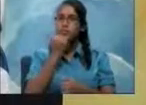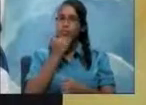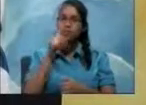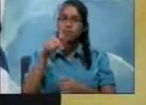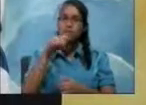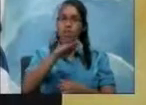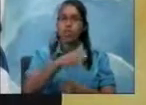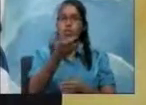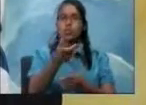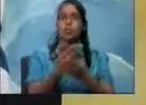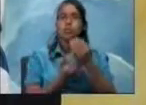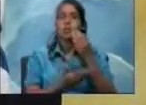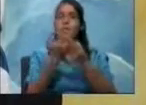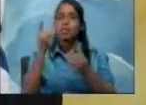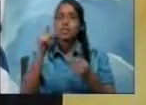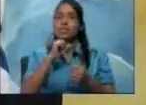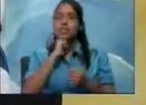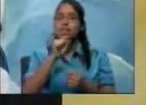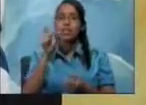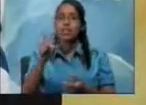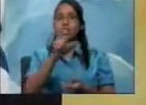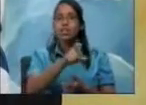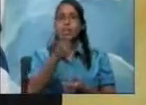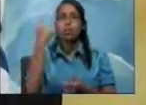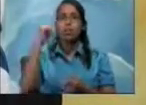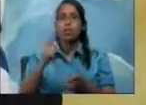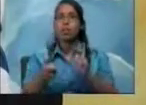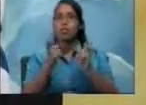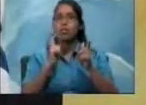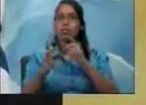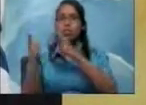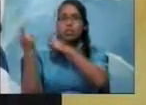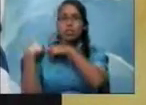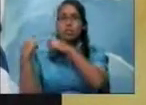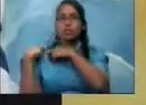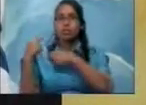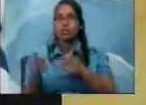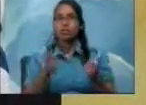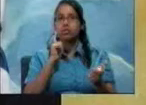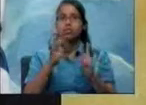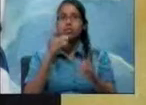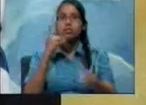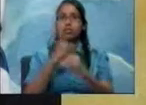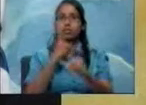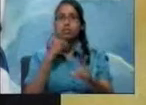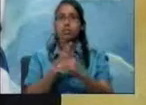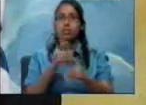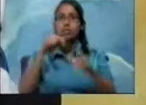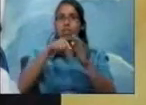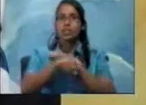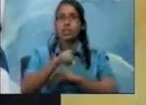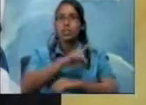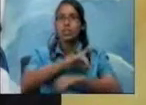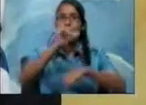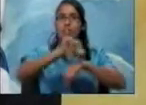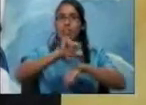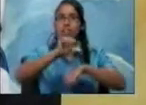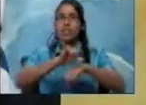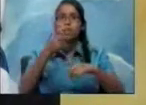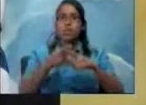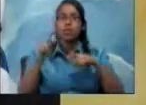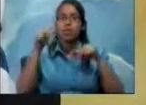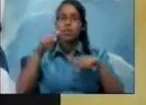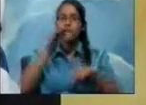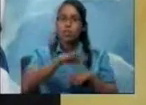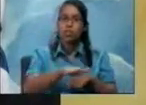tuyas y si es necesario pasar por alguna responsabilidad de alguna disciplina dentro de la iglesia yo lo hago Pero aquí estoy Señor